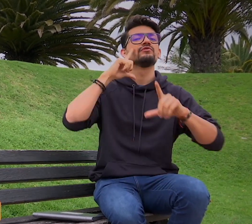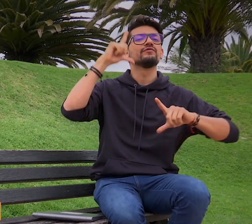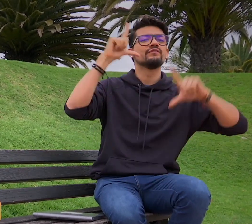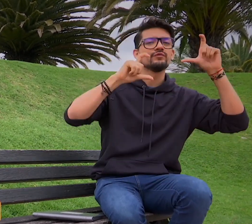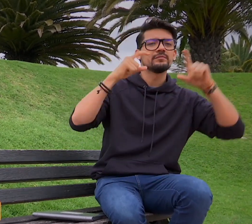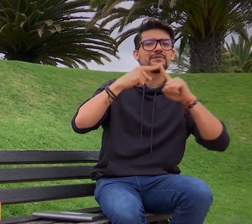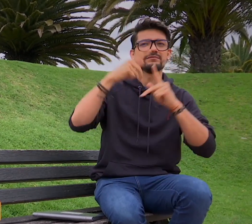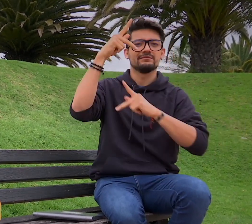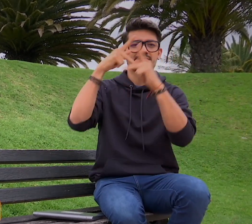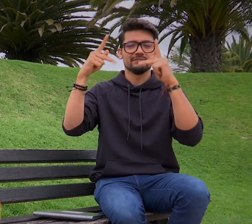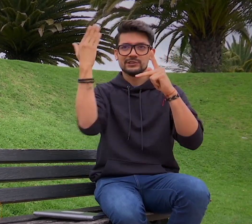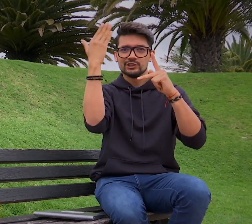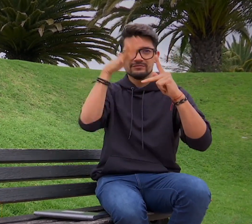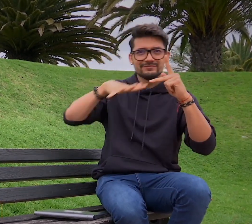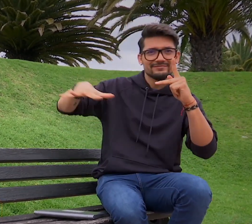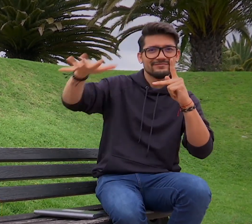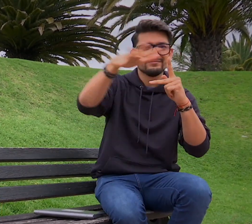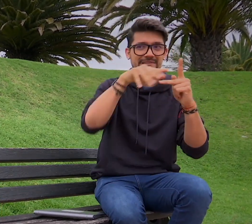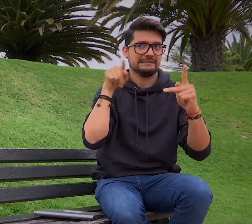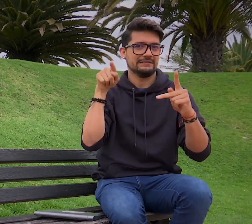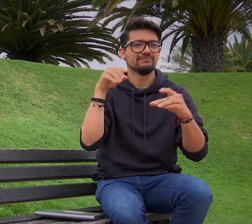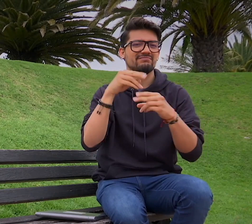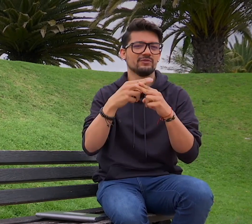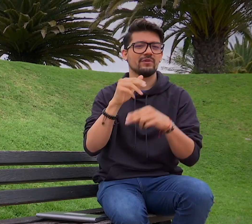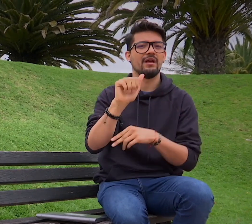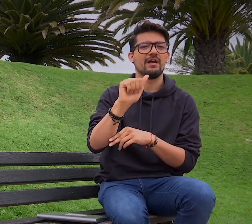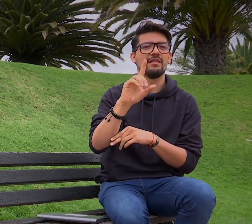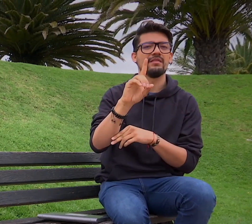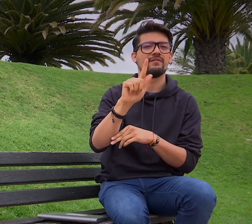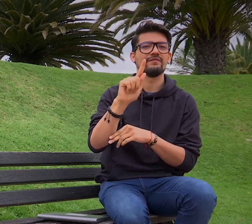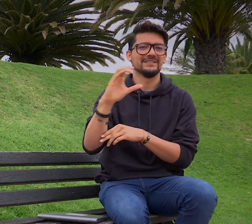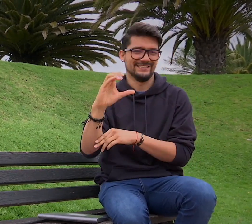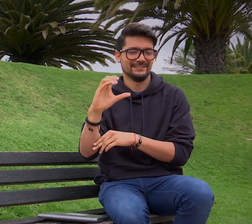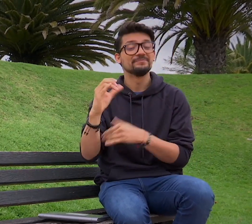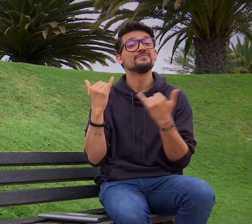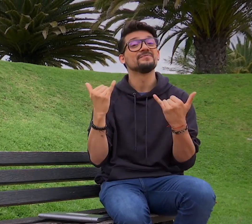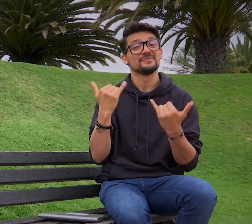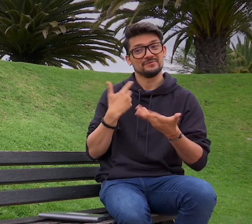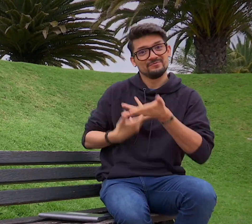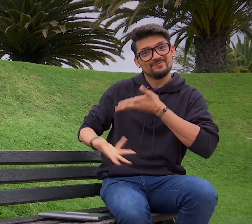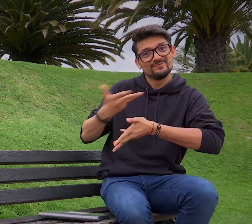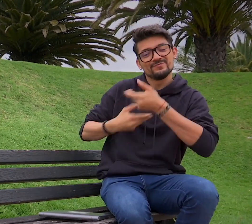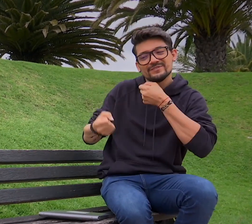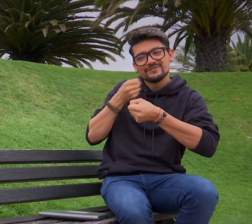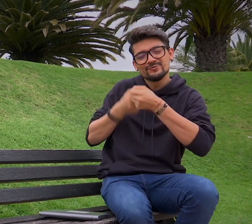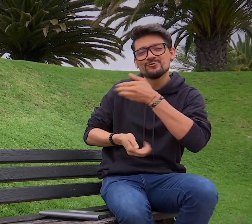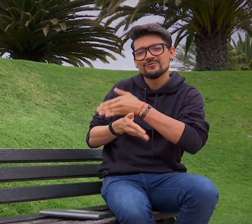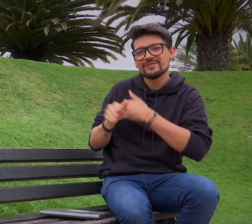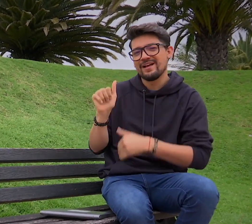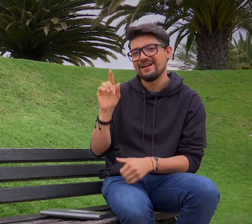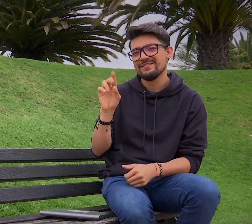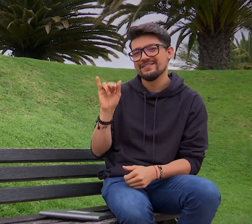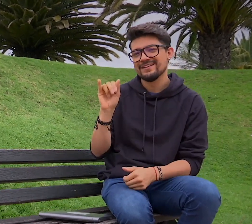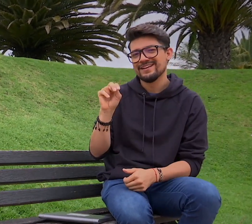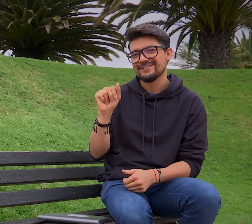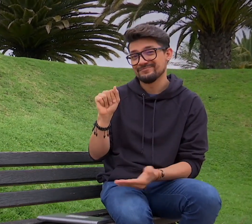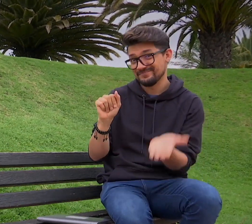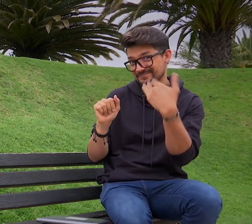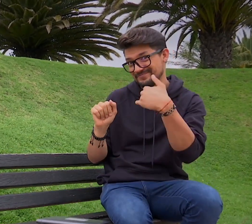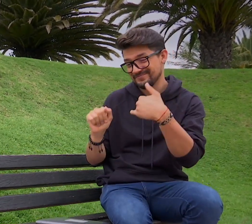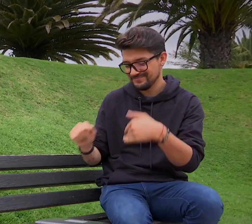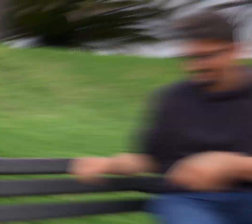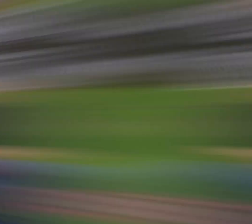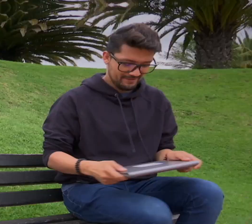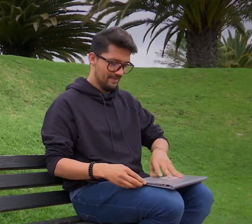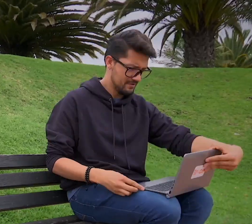de la Asociación de Directores de Fotografía Cinematográfica de Colombia. Así que vamos a conversar con ella. Acompáñenme.